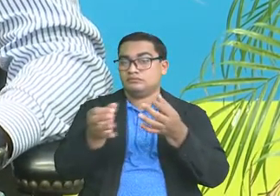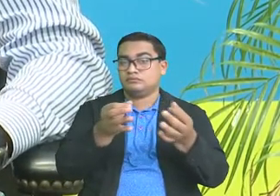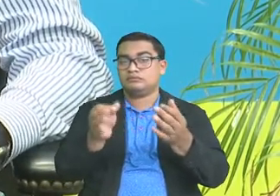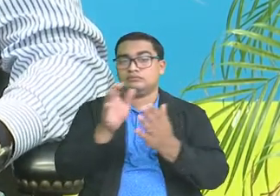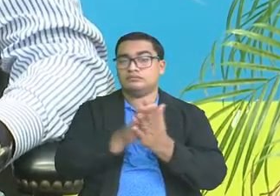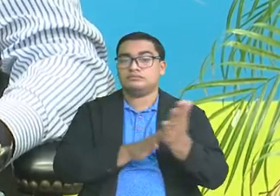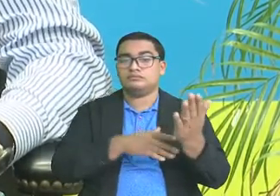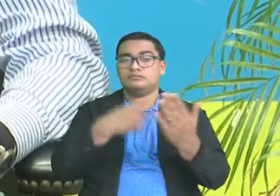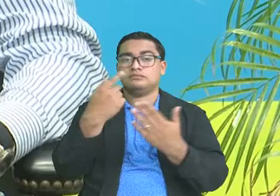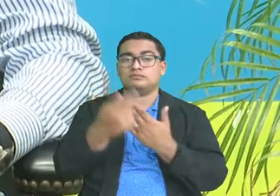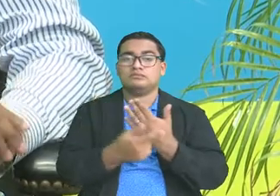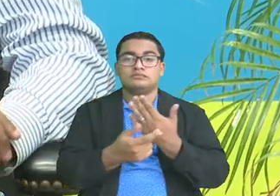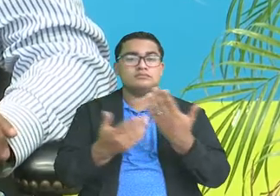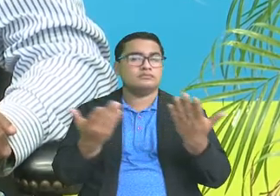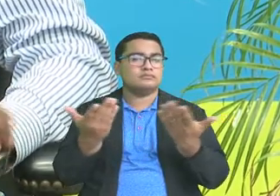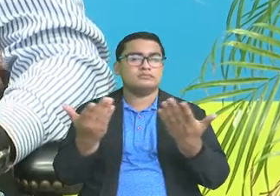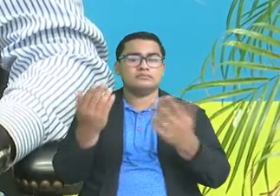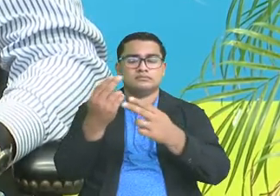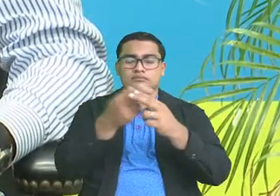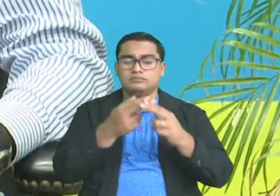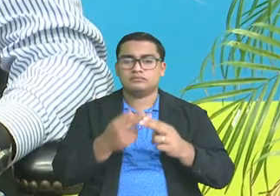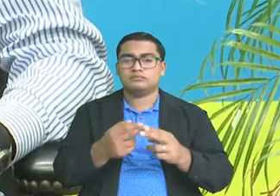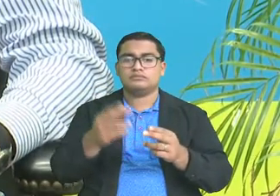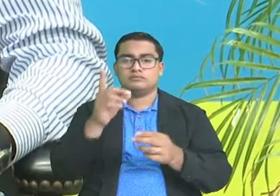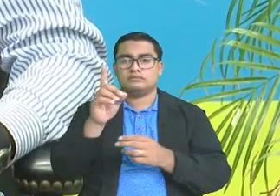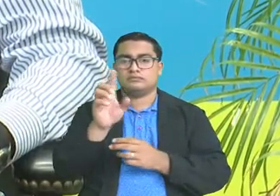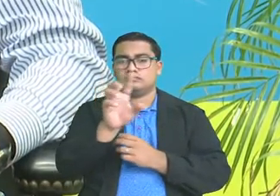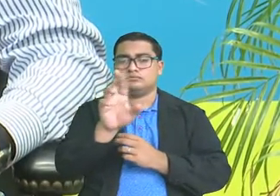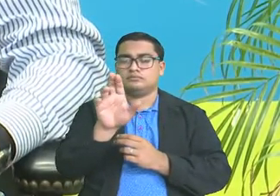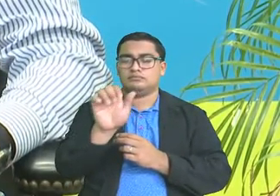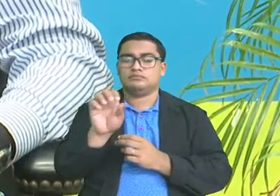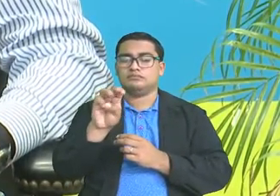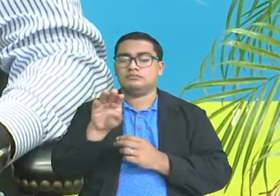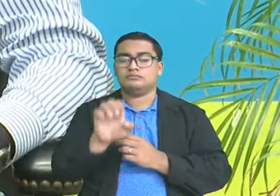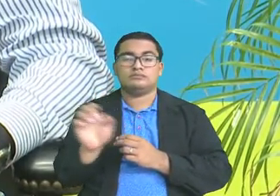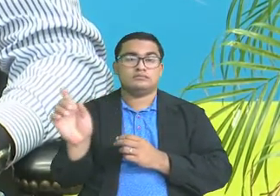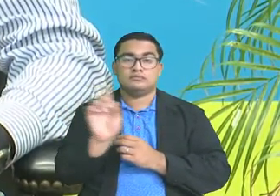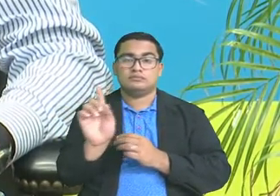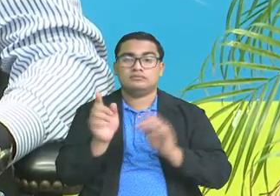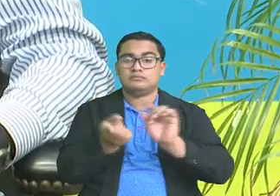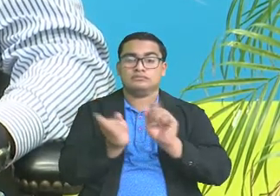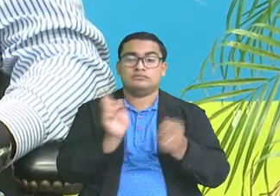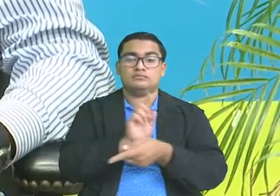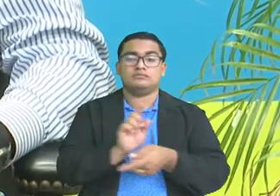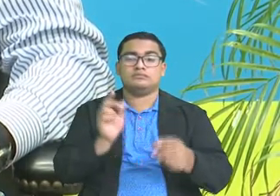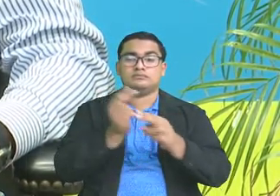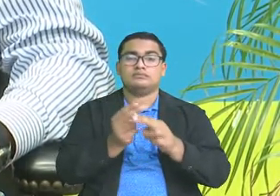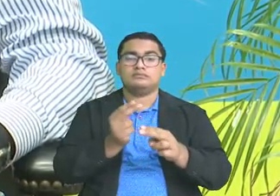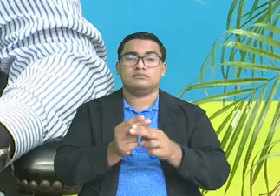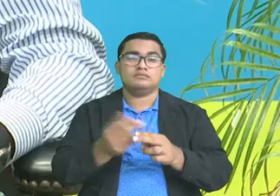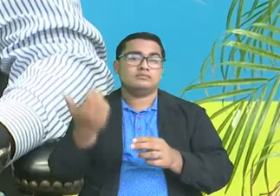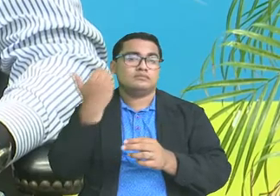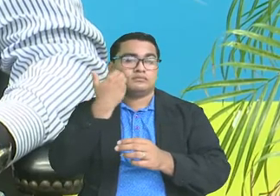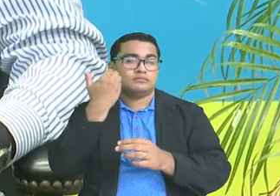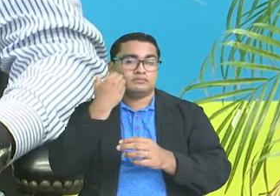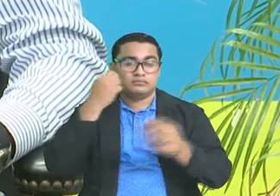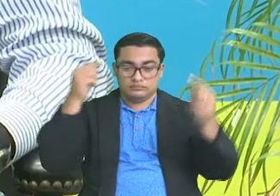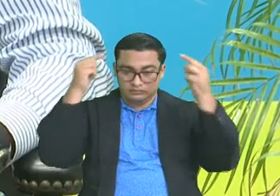es que no todo se llama derrame cerebral, sino que el nuevo lenguaje para referirse a esta enfermedad es